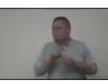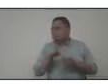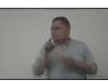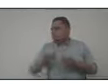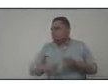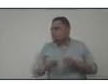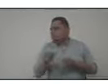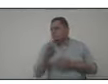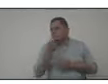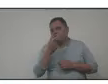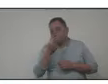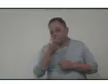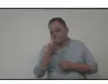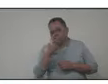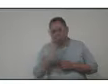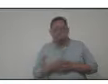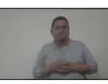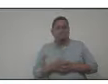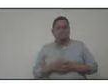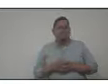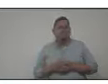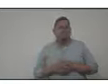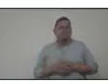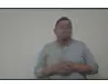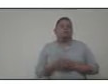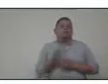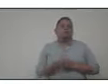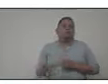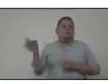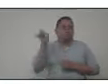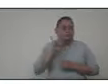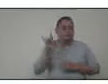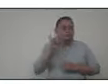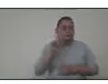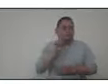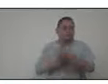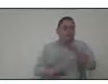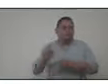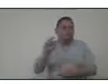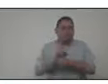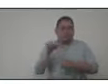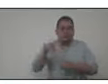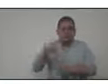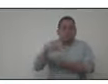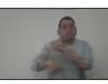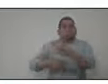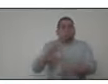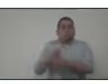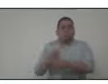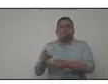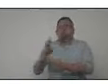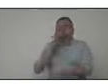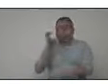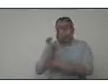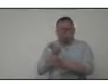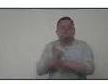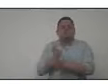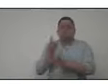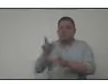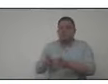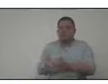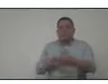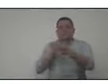las farmacias que escuchábamos el año pasado y aún parte de este año la dificultad que hemos tenido